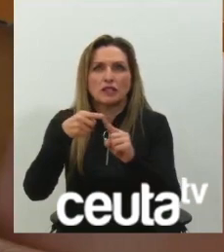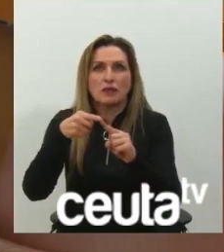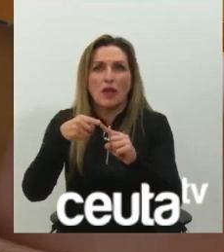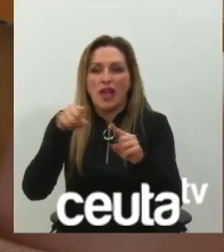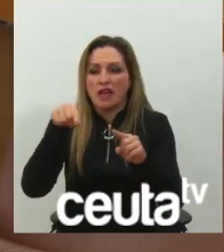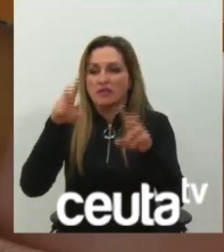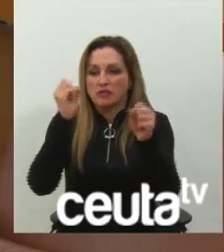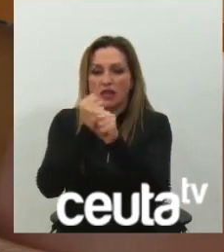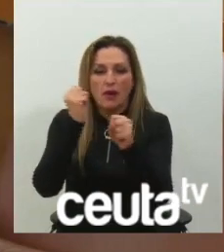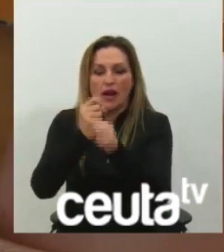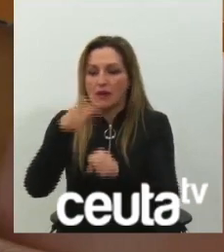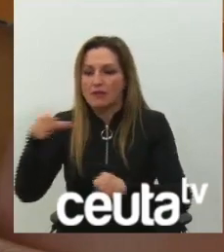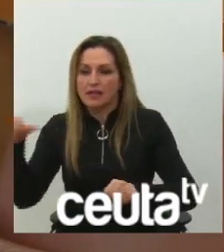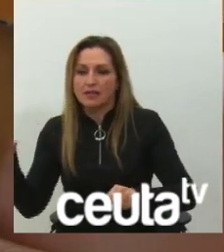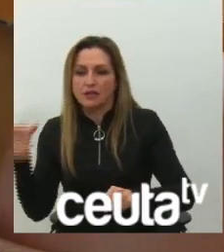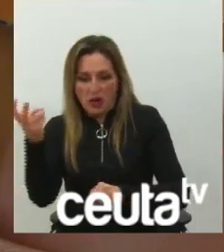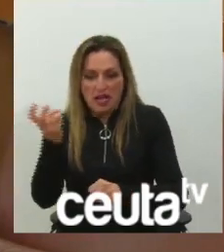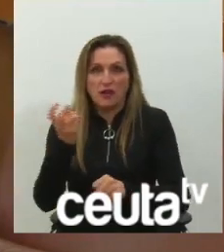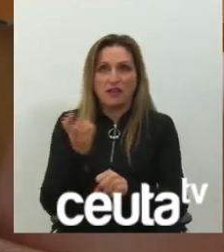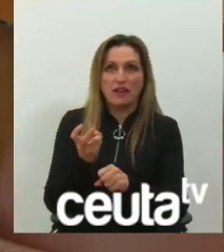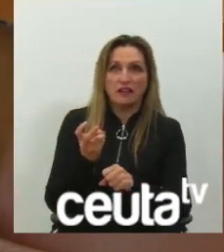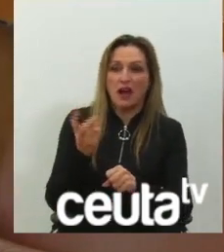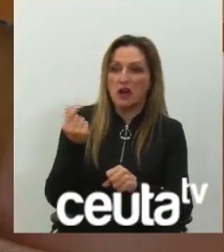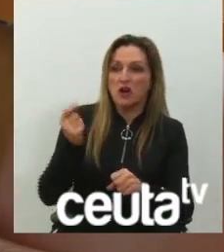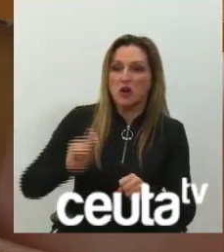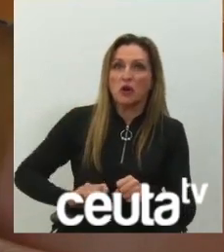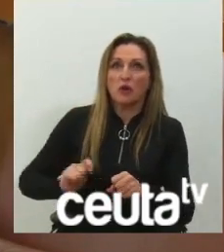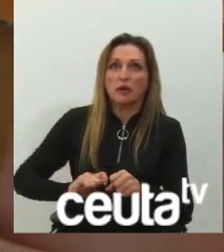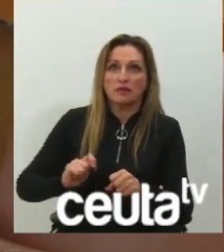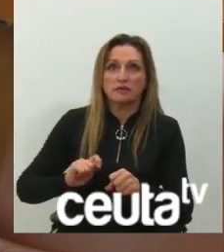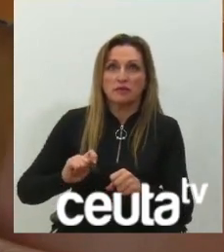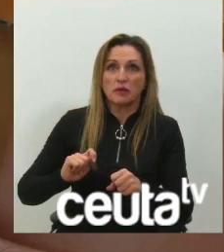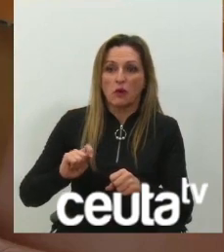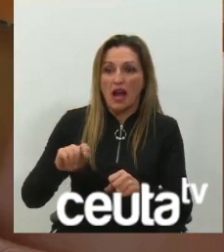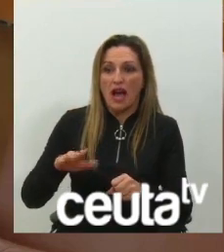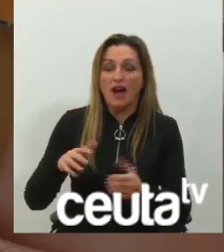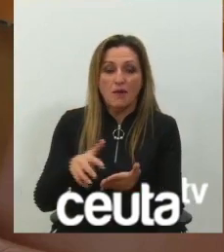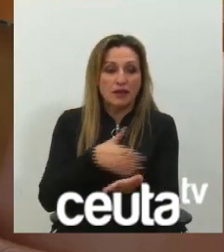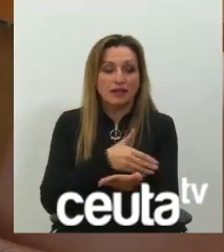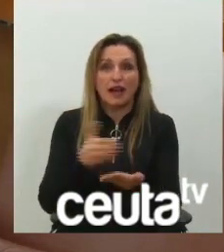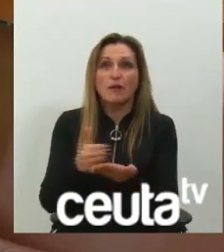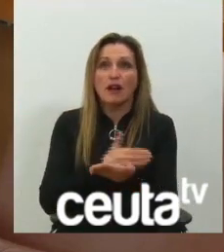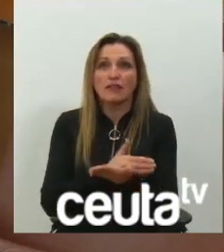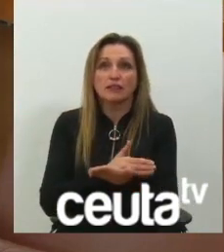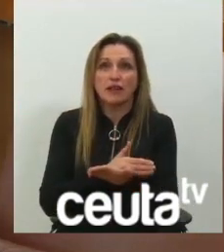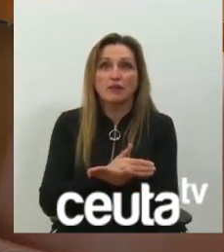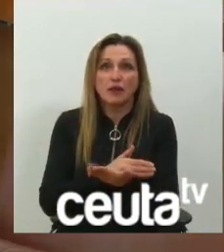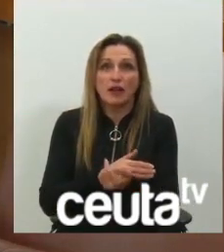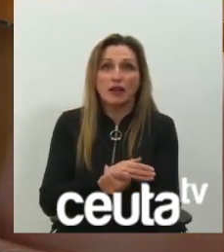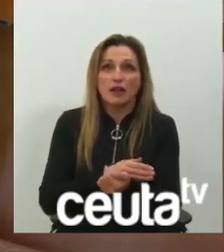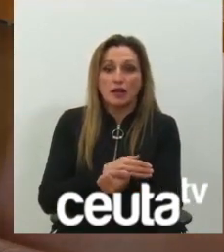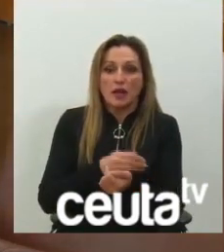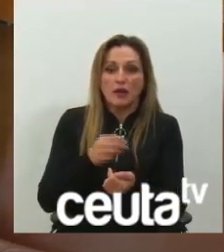gente venga cobre un buen salario con las ventajas de nuestro red del régimen económico y fiscal de los ceutíes